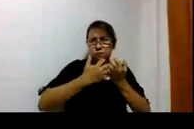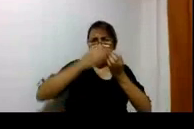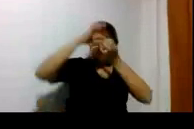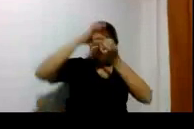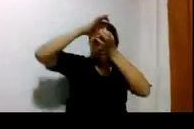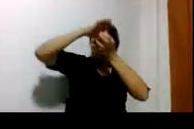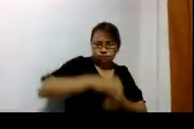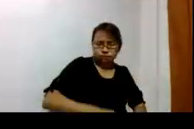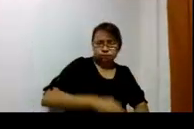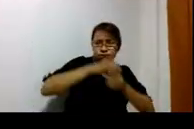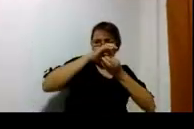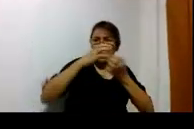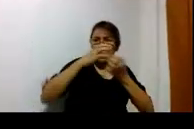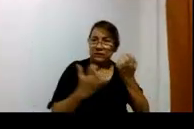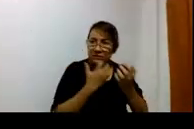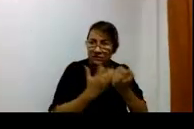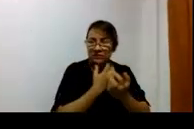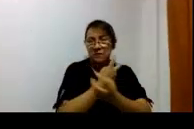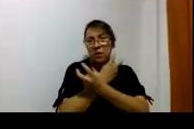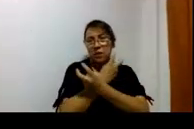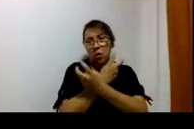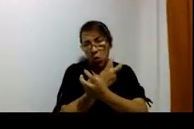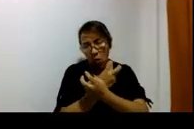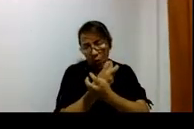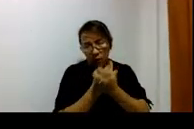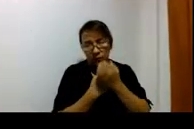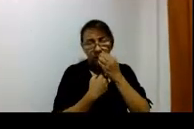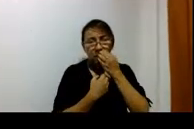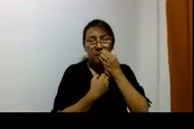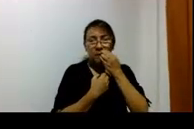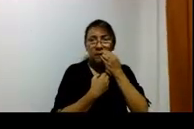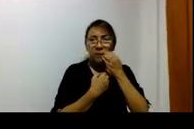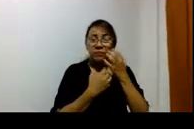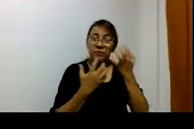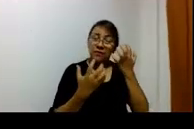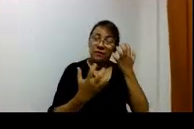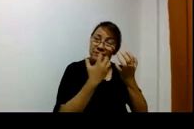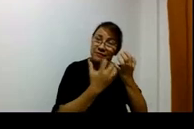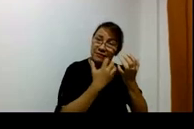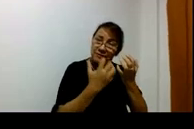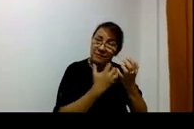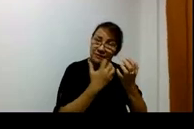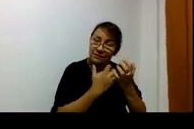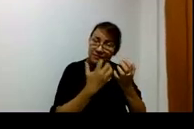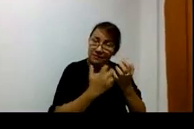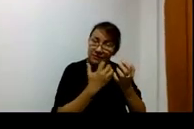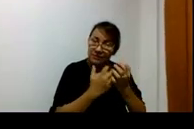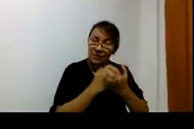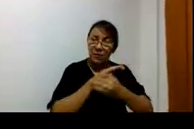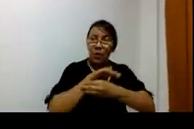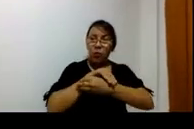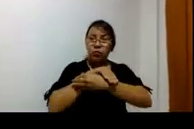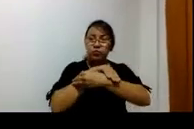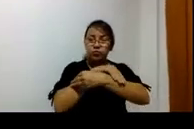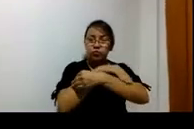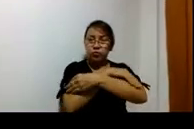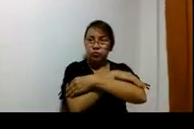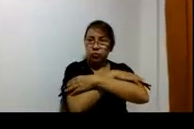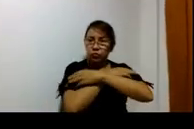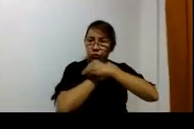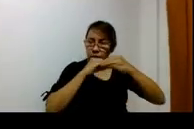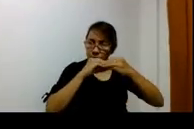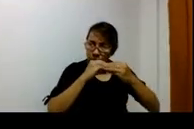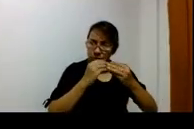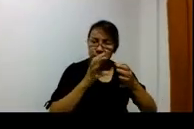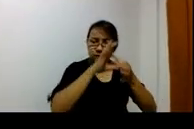que el sistema óseo no trabaja solo, él trabaja en compañía del sistema muscular, pero para que se produzca